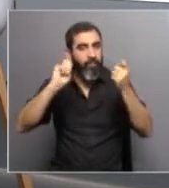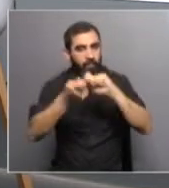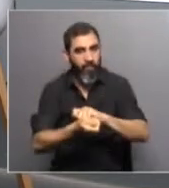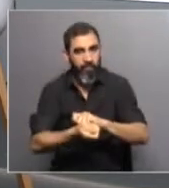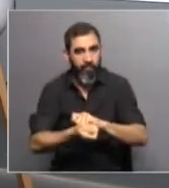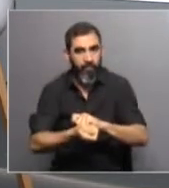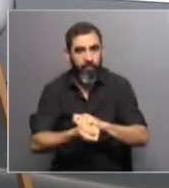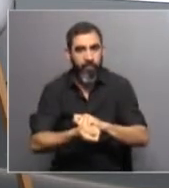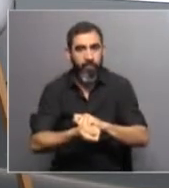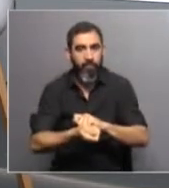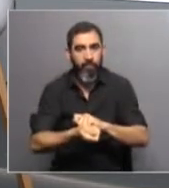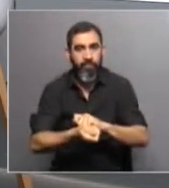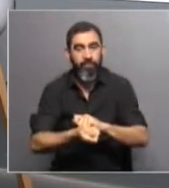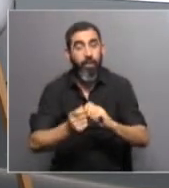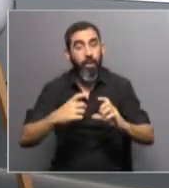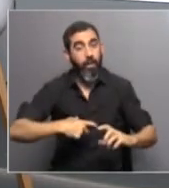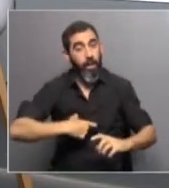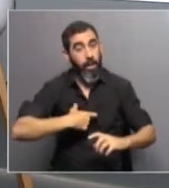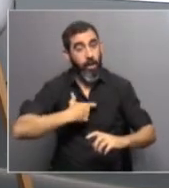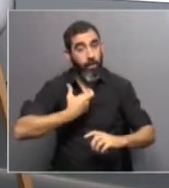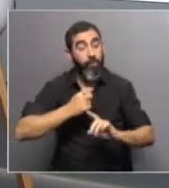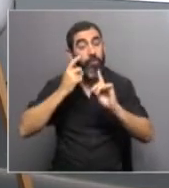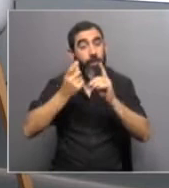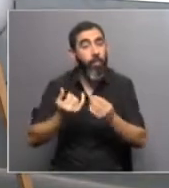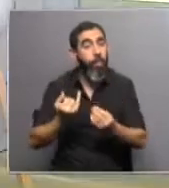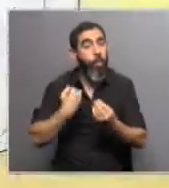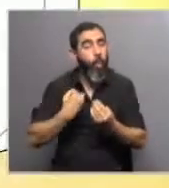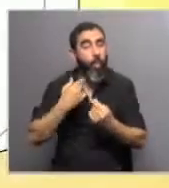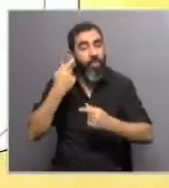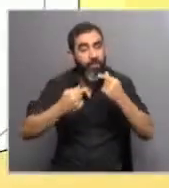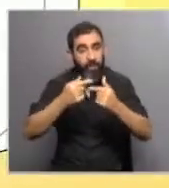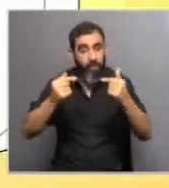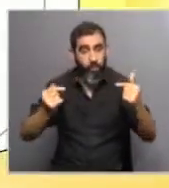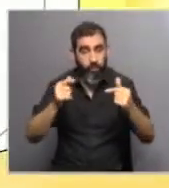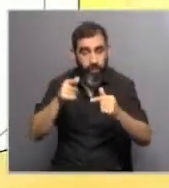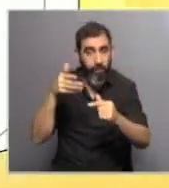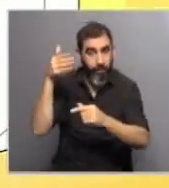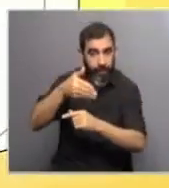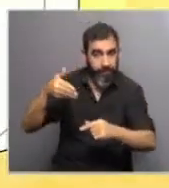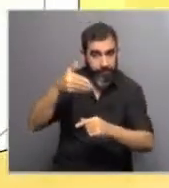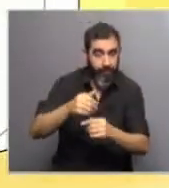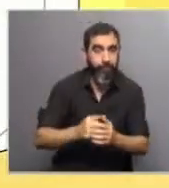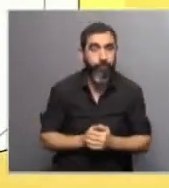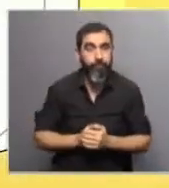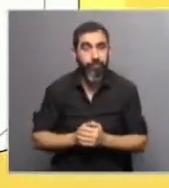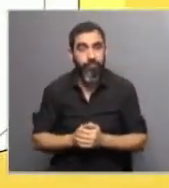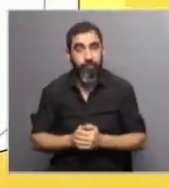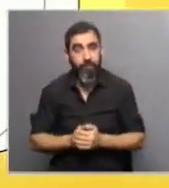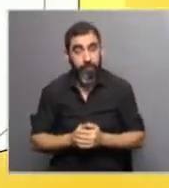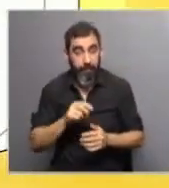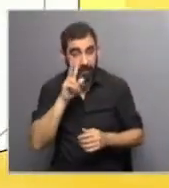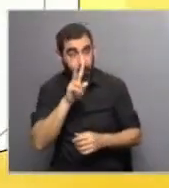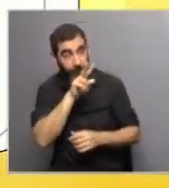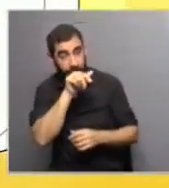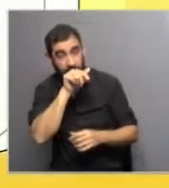un lado, lo que ha sido el calentamiento observado y por otro lado, cómo influyen distintos elementos en esto. Claro, porque lo que uno observa, como